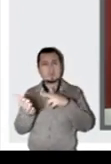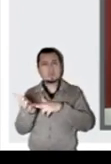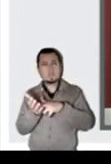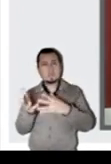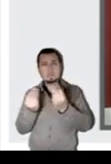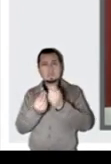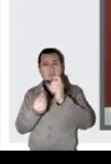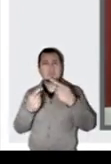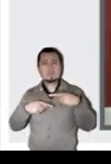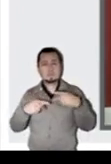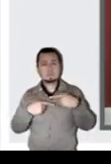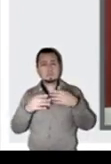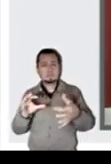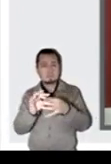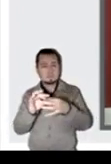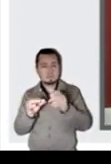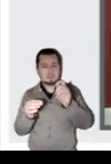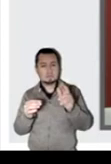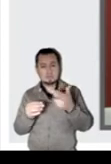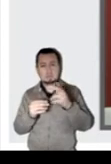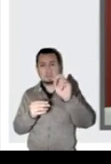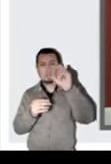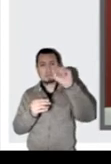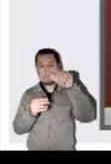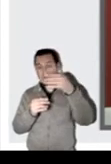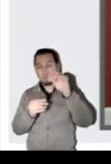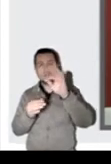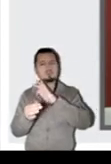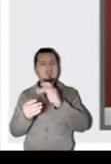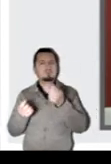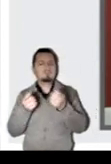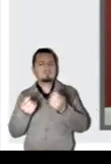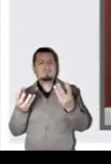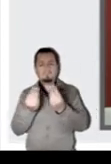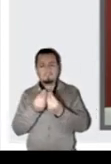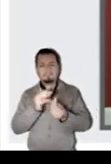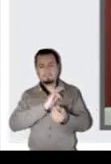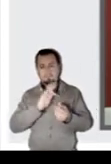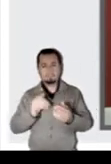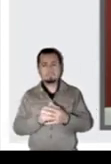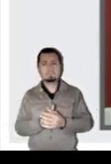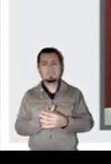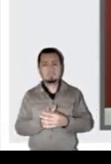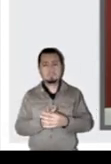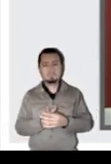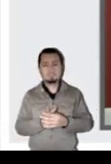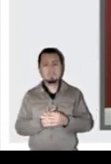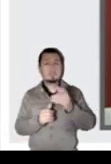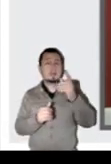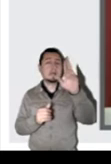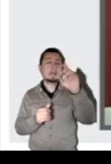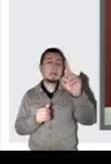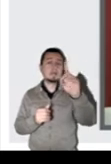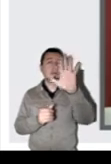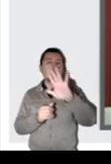directa a los cauces naturales que terminan en el santiago y que explican el problema de contaminación que tenemos entonces lo que puedo decir es la red de